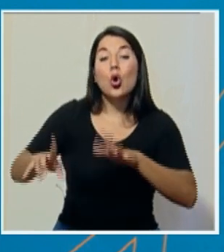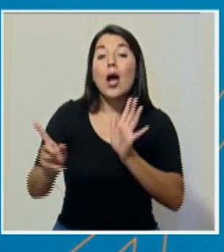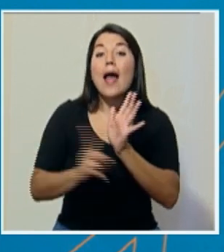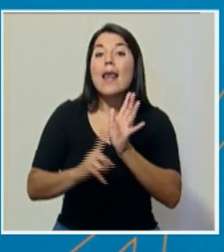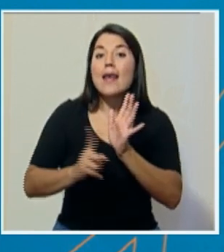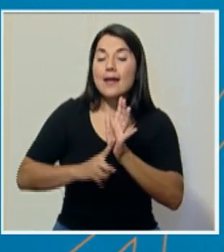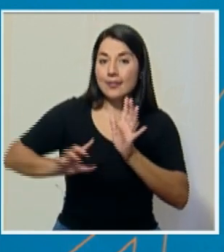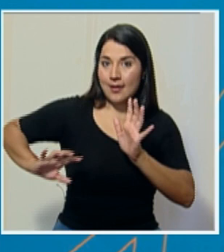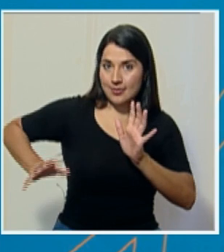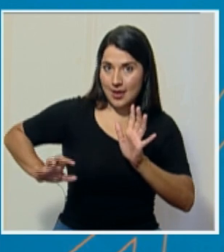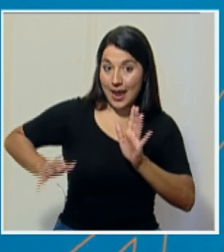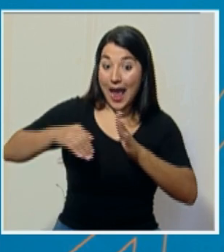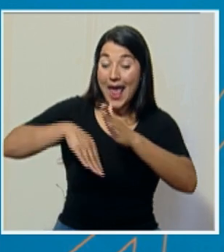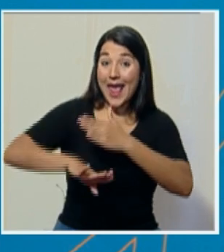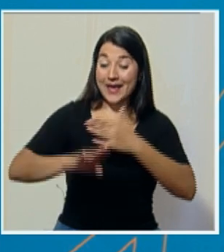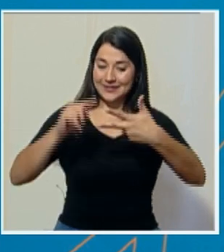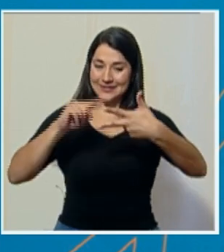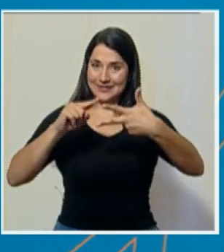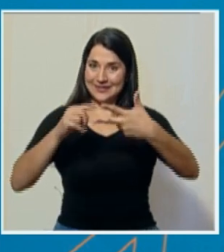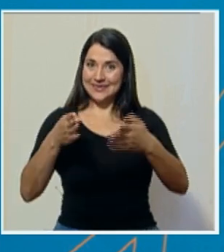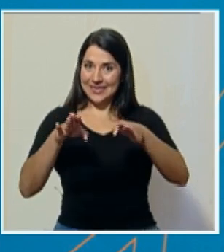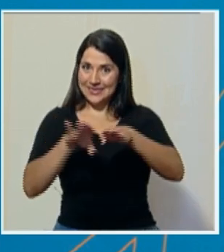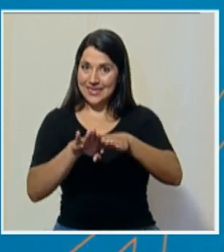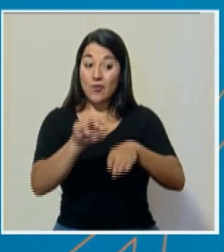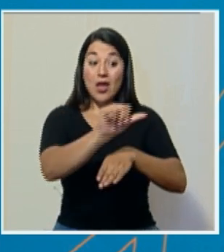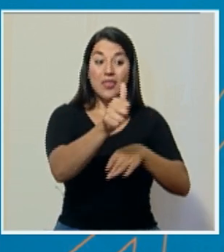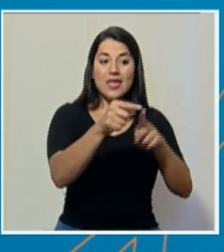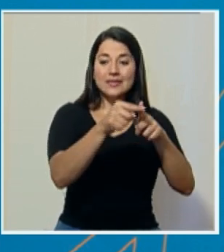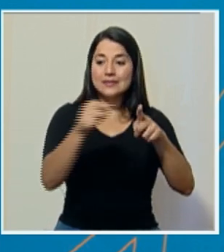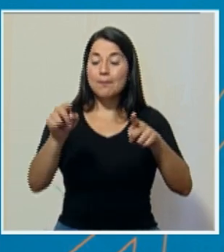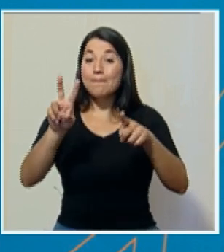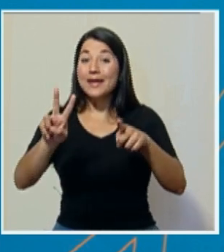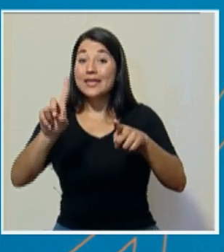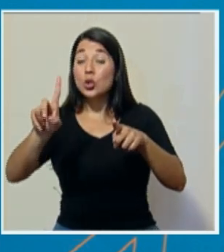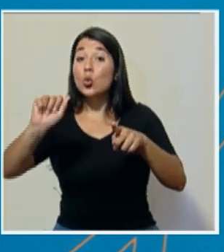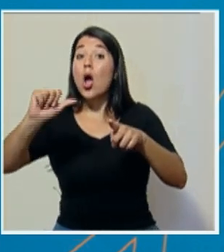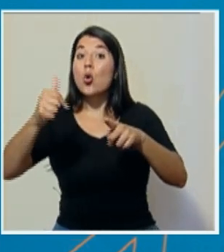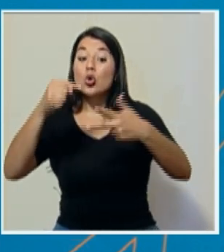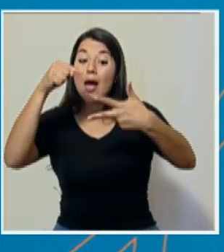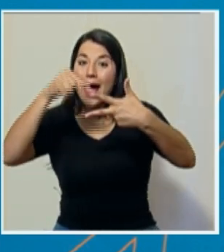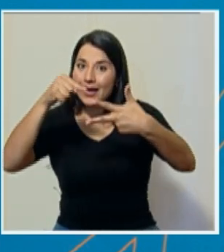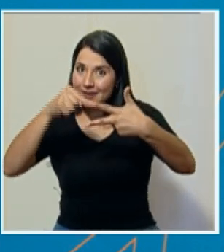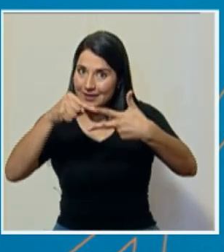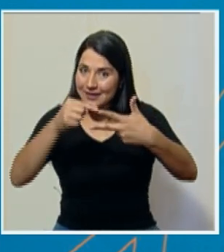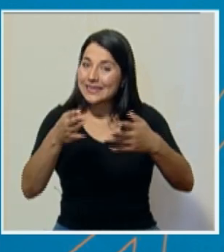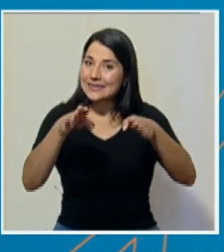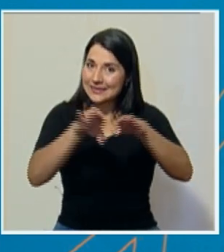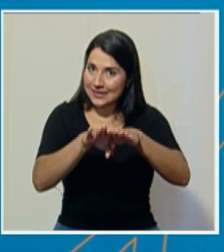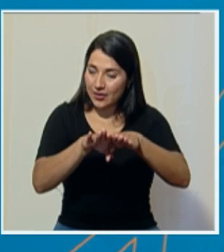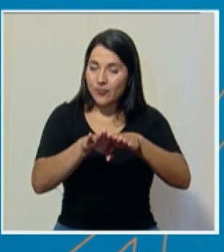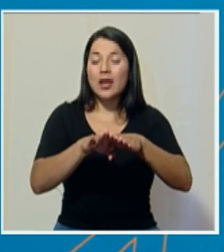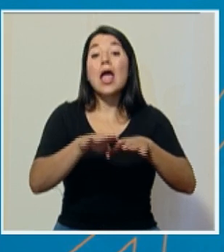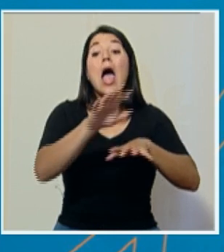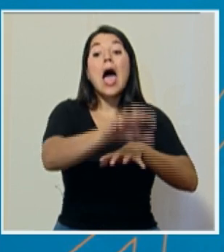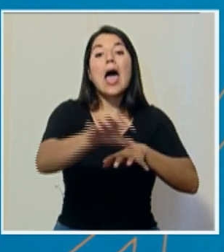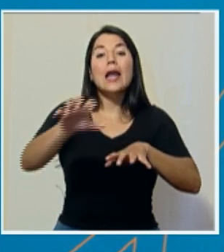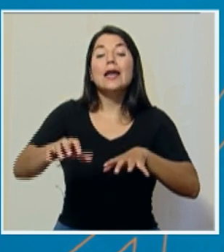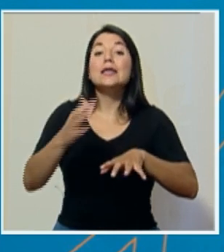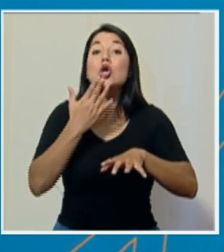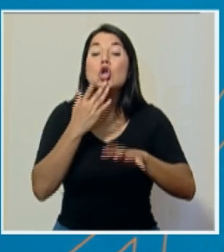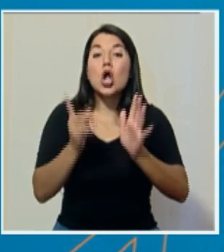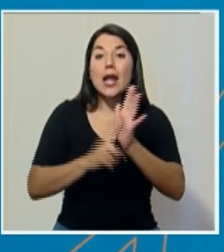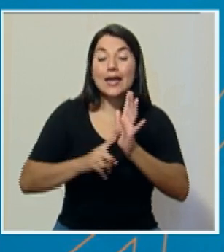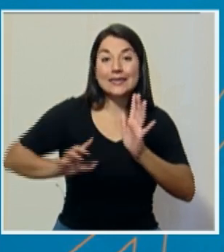operará durante la fase de cierre del 10 al 21 de agosto, repito, durante la fase de cierre, en los cantones de